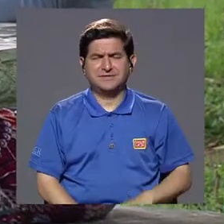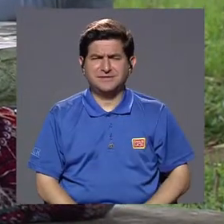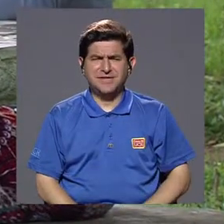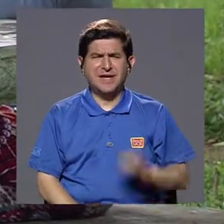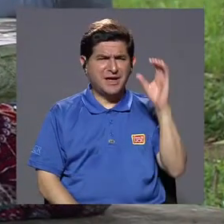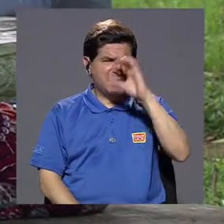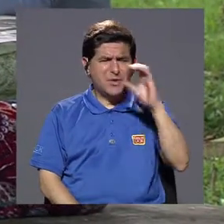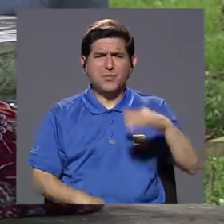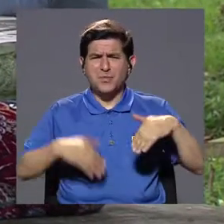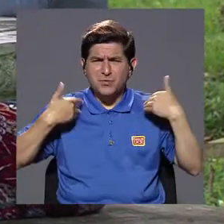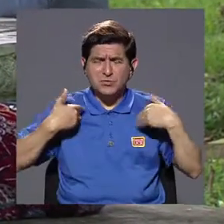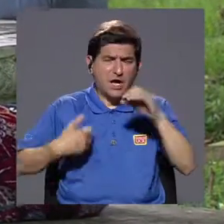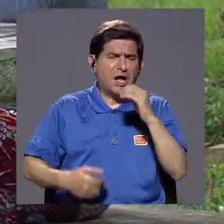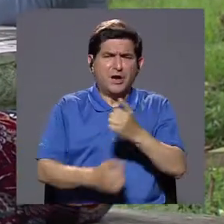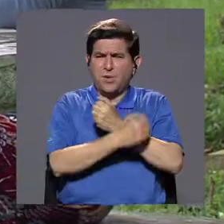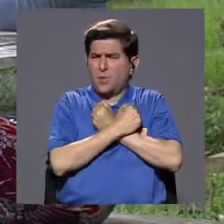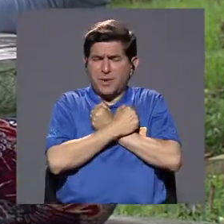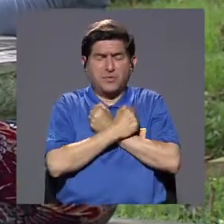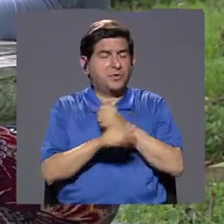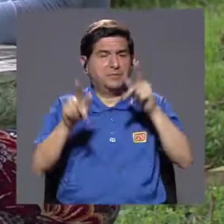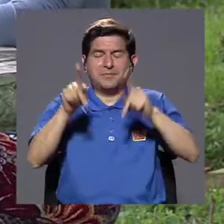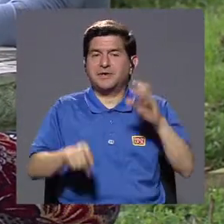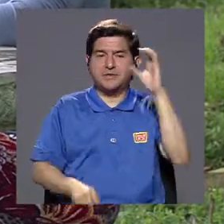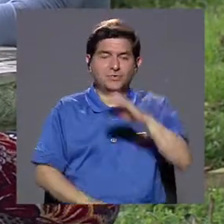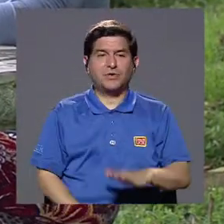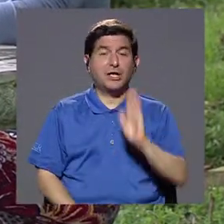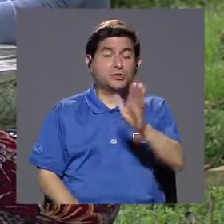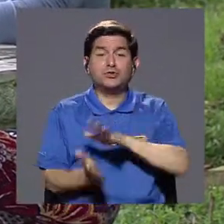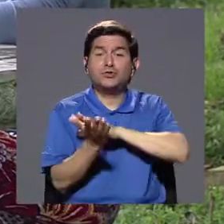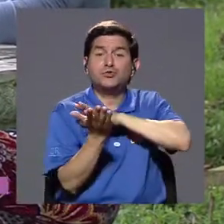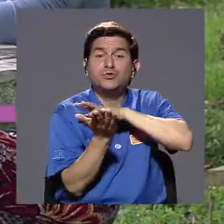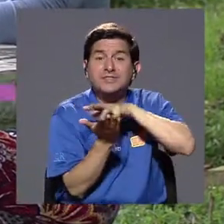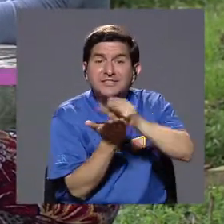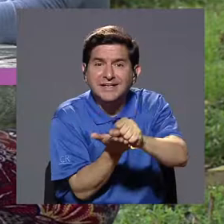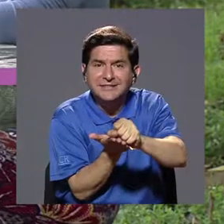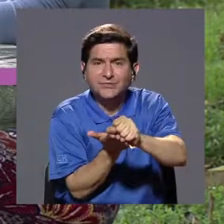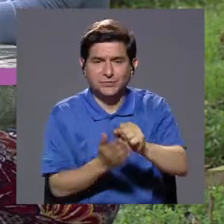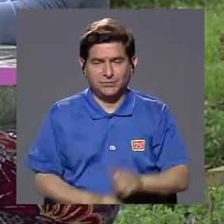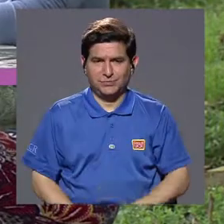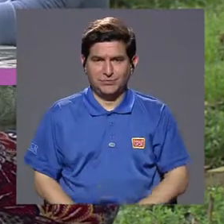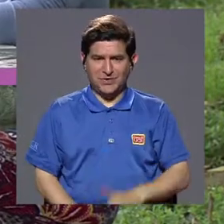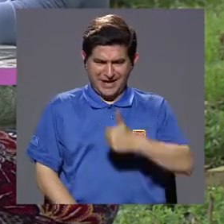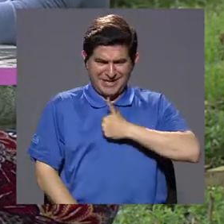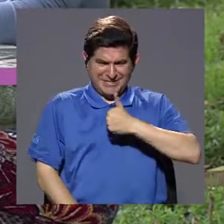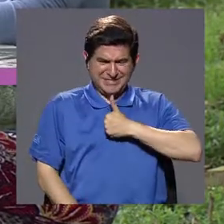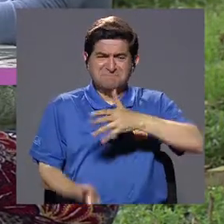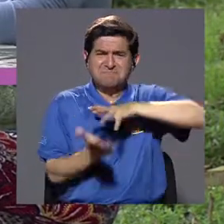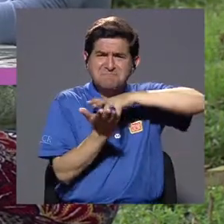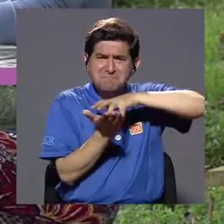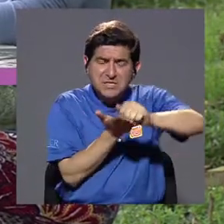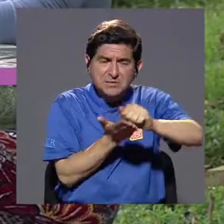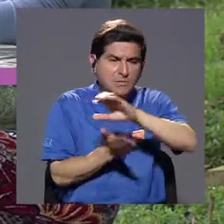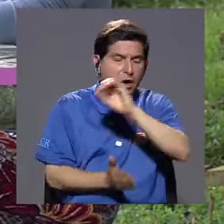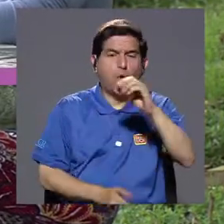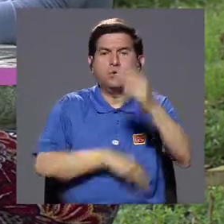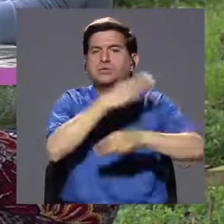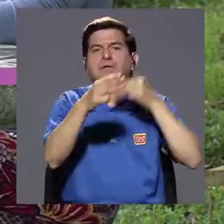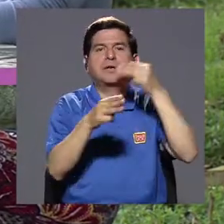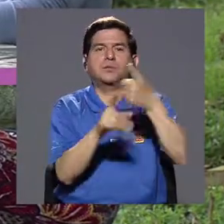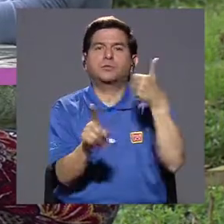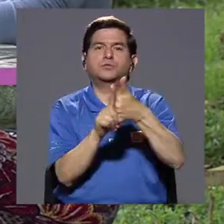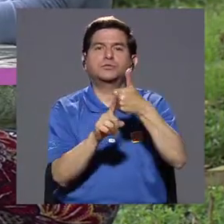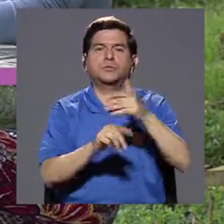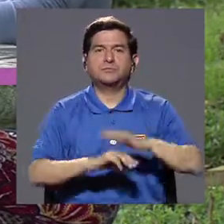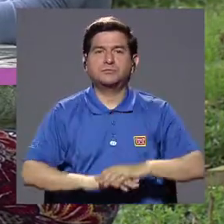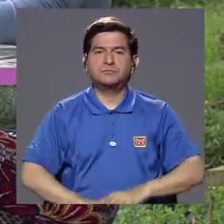la felicidad o el amor muchos buscan su destrucción la destrucción la autodestrucción o la destrucción del mundo